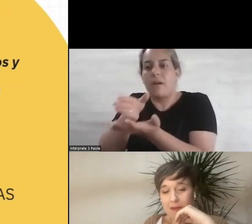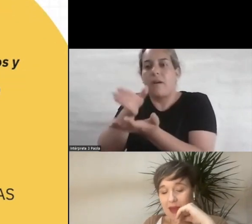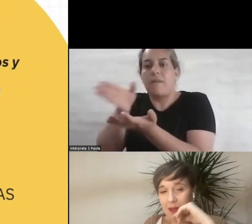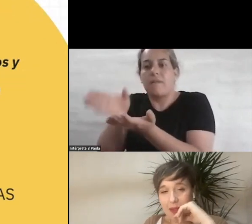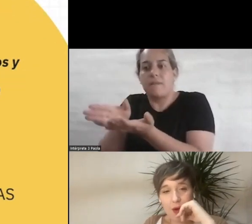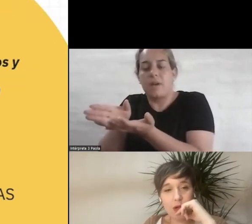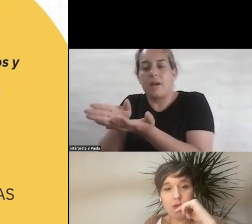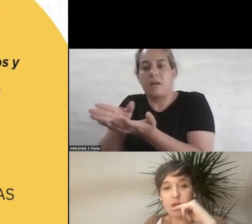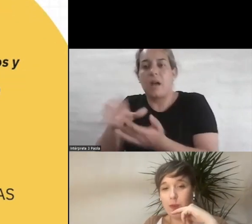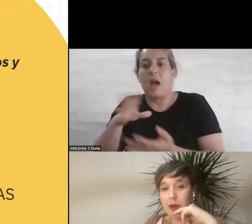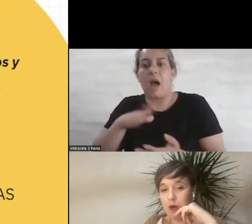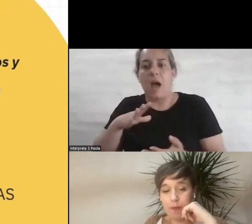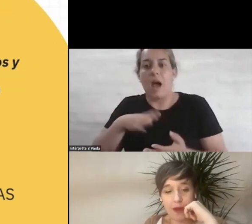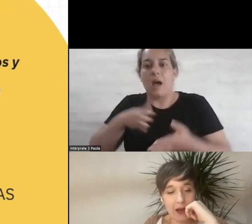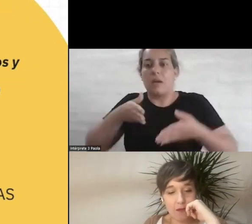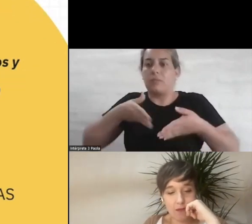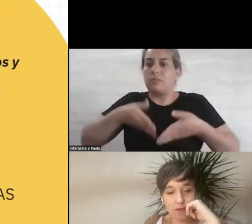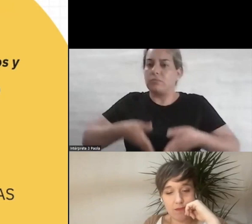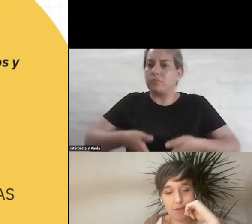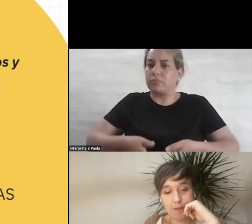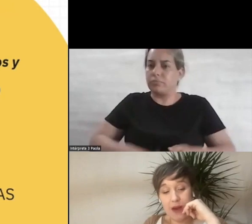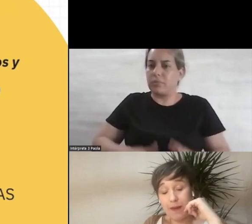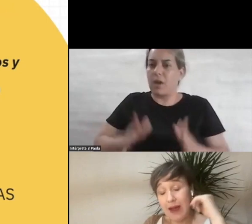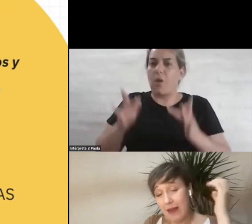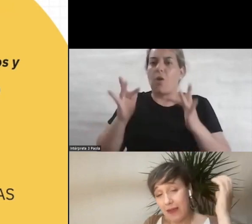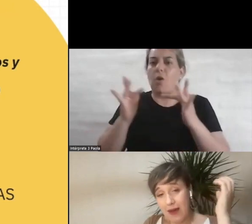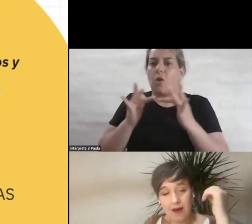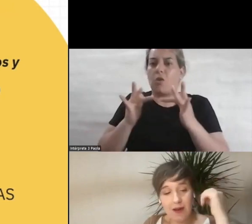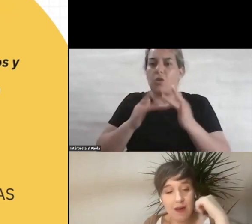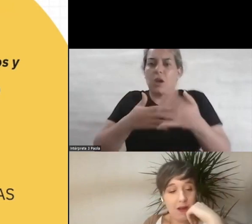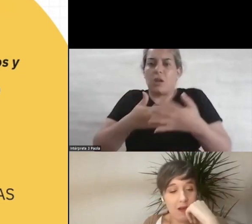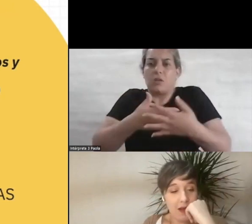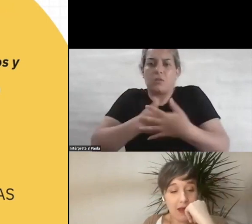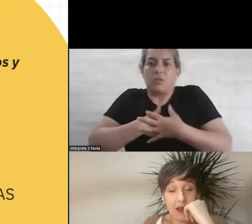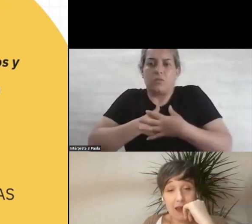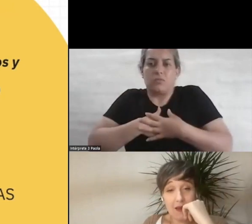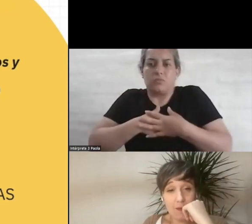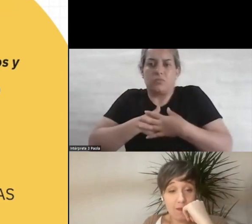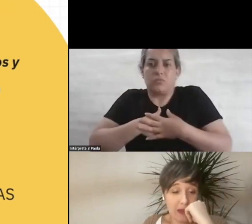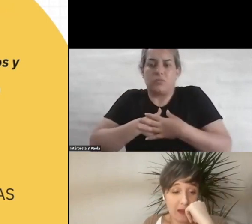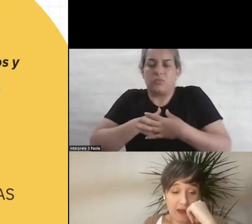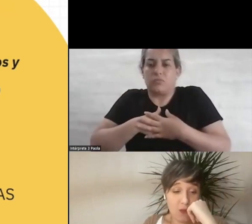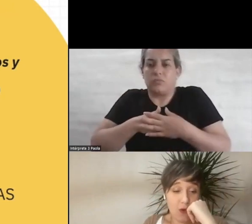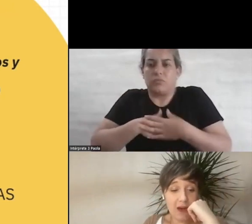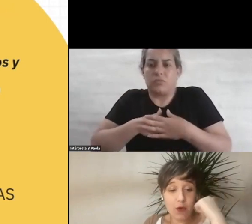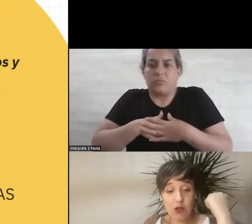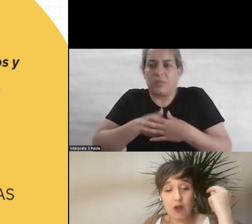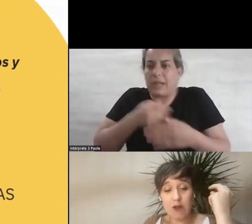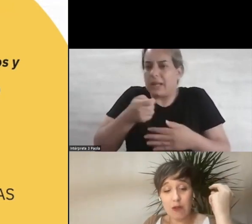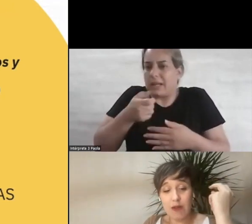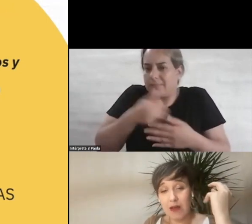fisiológico sin medicación, un piel con piel breve al nacer, la verdad